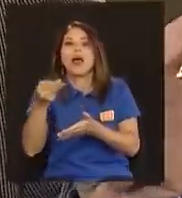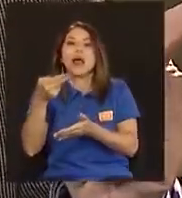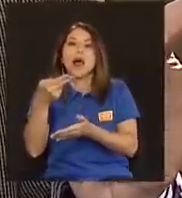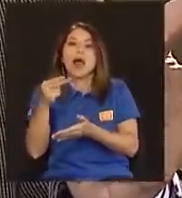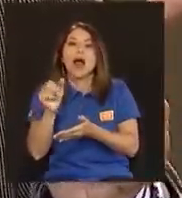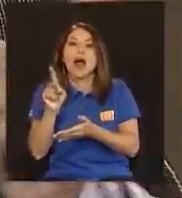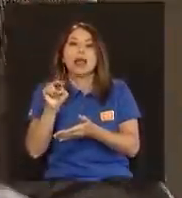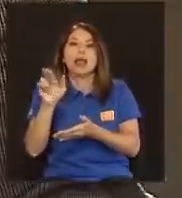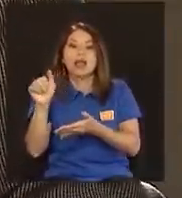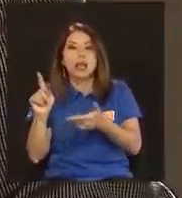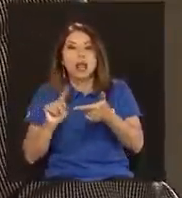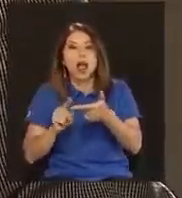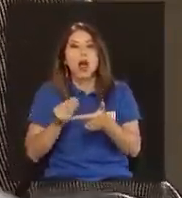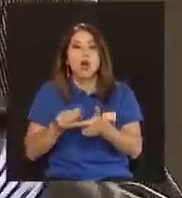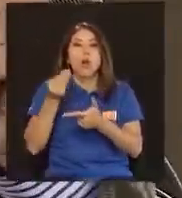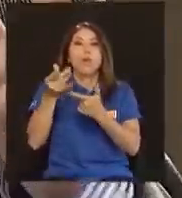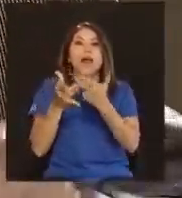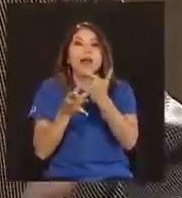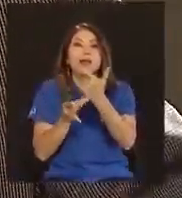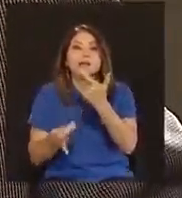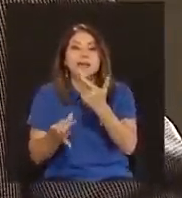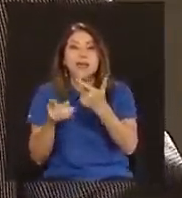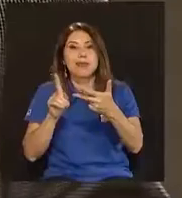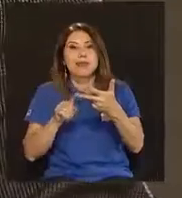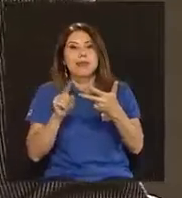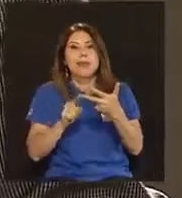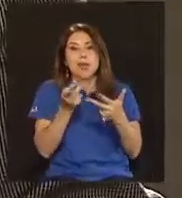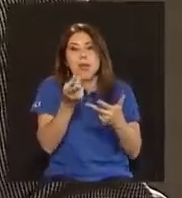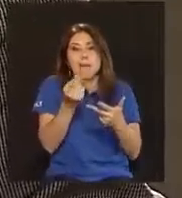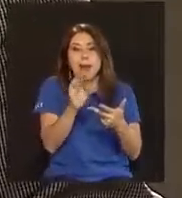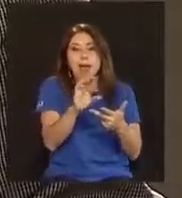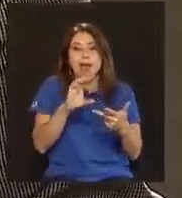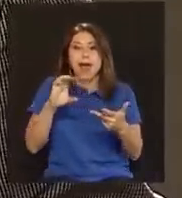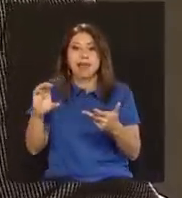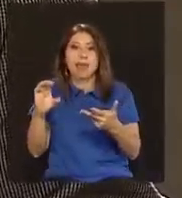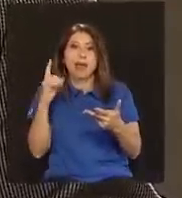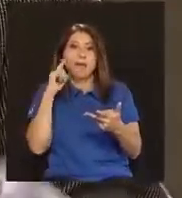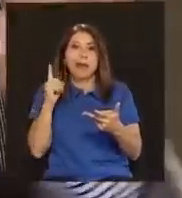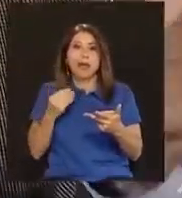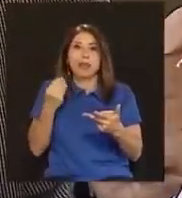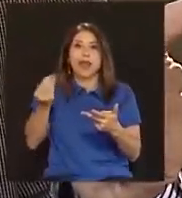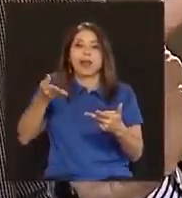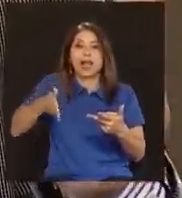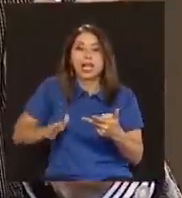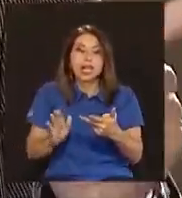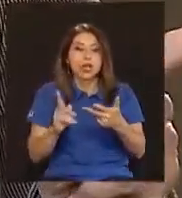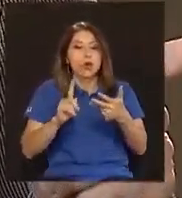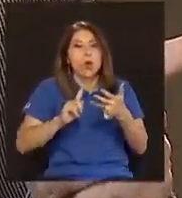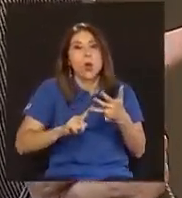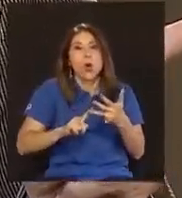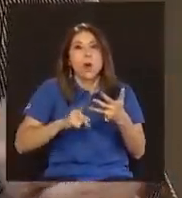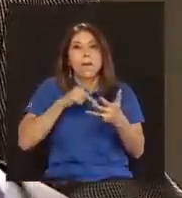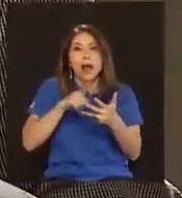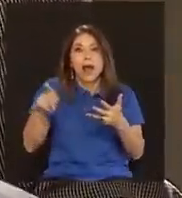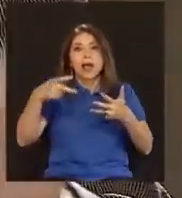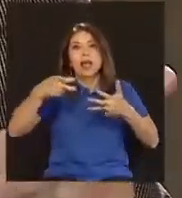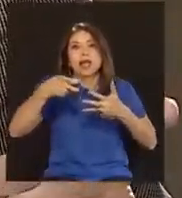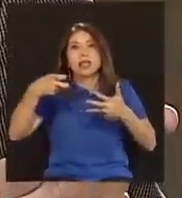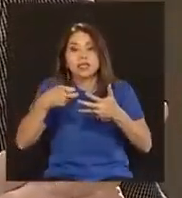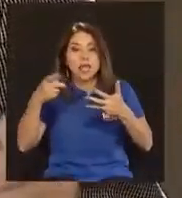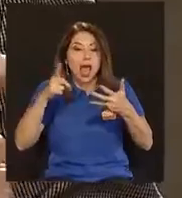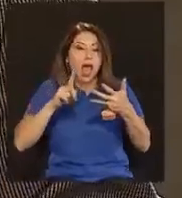comprar un poco de aceite que le faltó, va a tener que separar una plata para uno de los 5 hijos que le estás poniendo y hay que pagar energía eléctrica o el